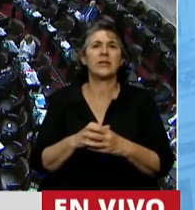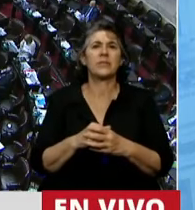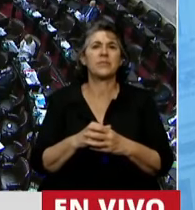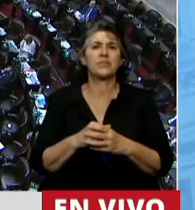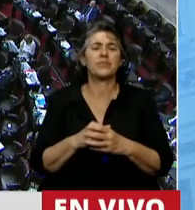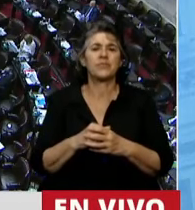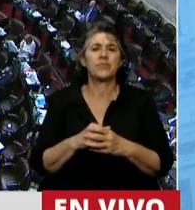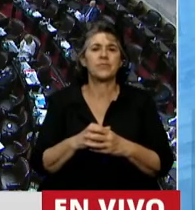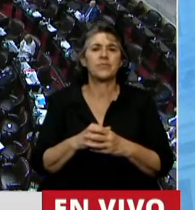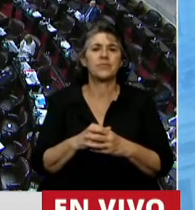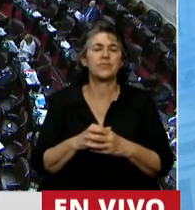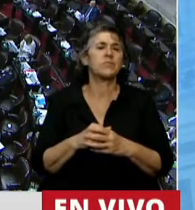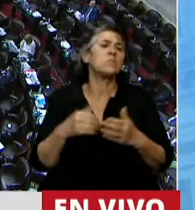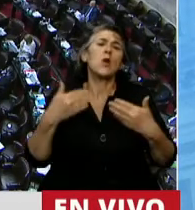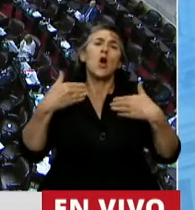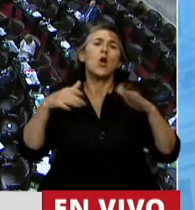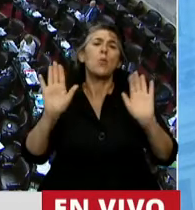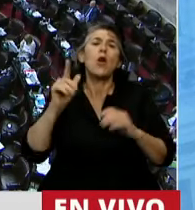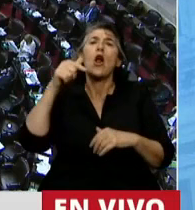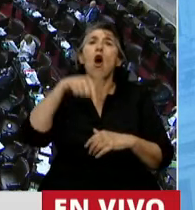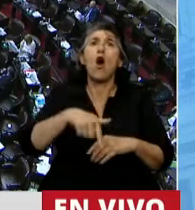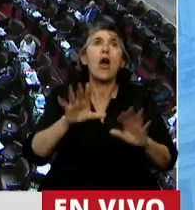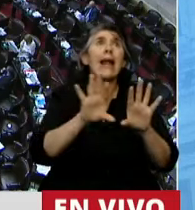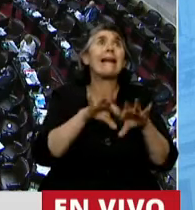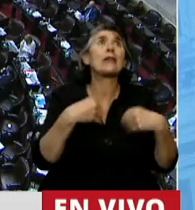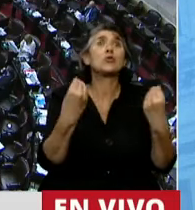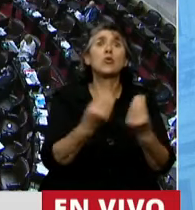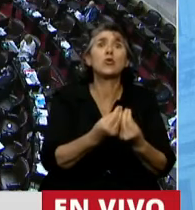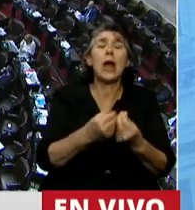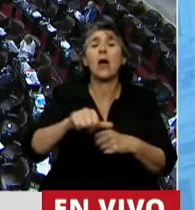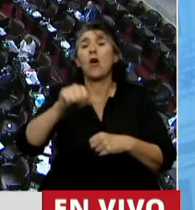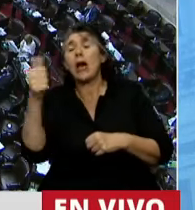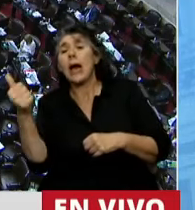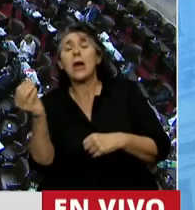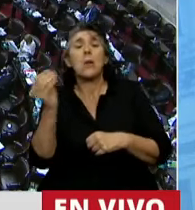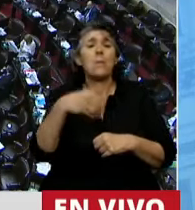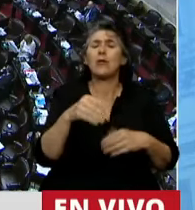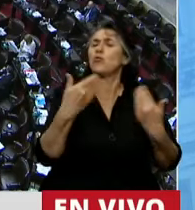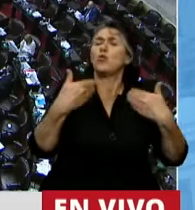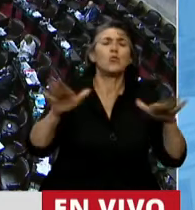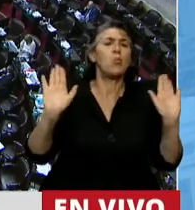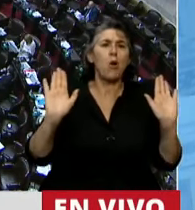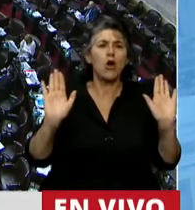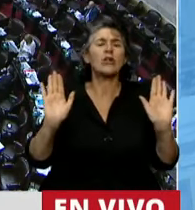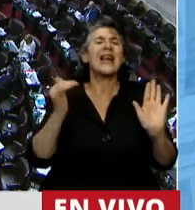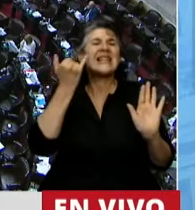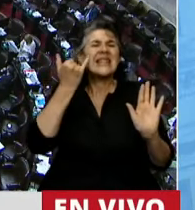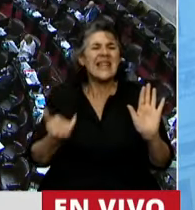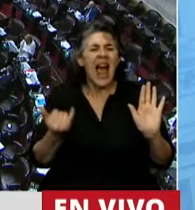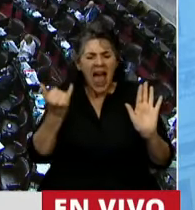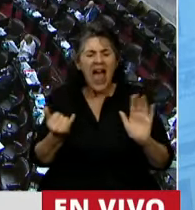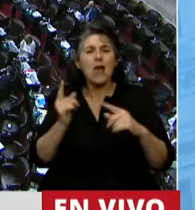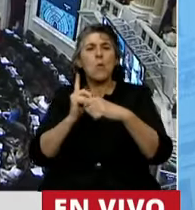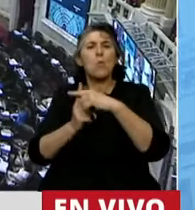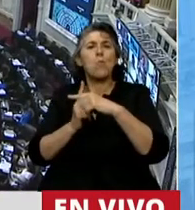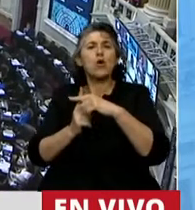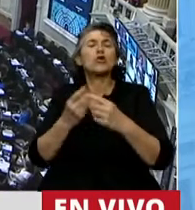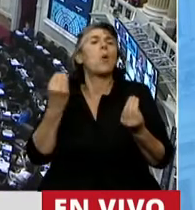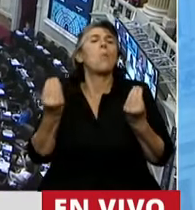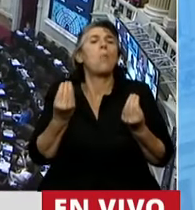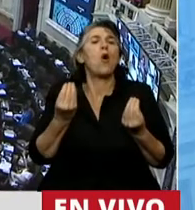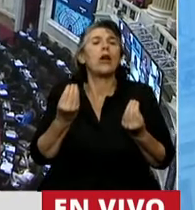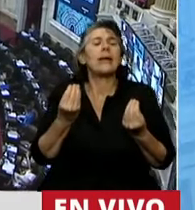Independientemente del resultado de la votación de este proyecto, el saldo ya es positivo, porque estamos discutiendo ampliación